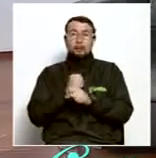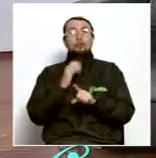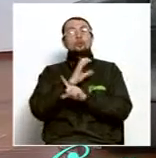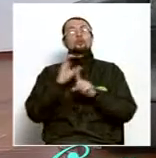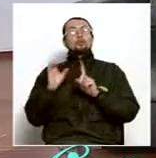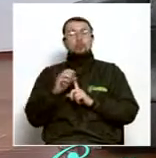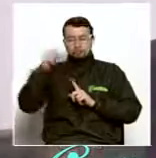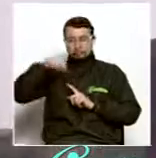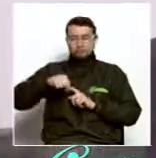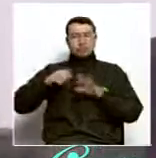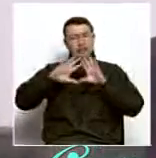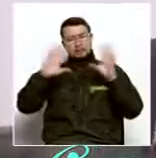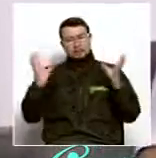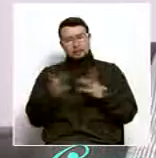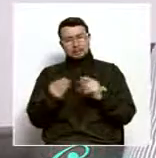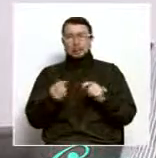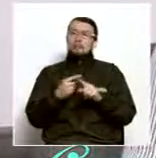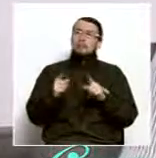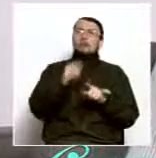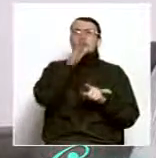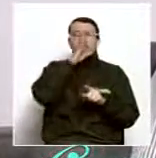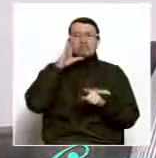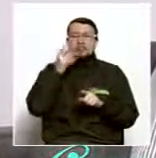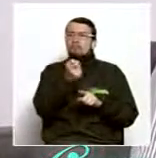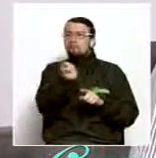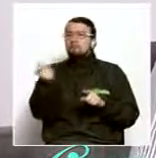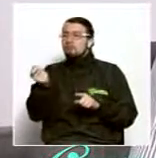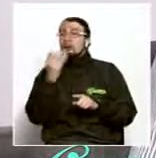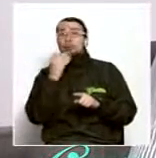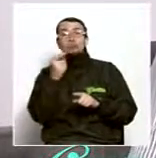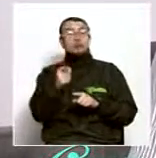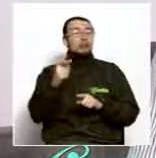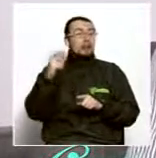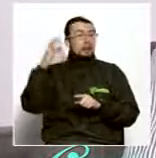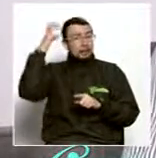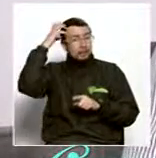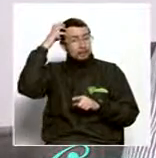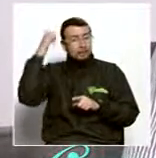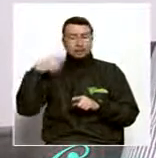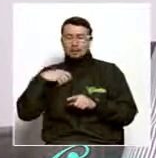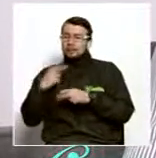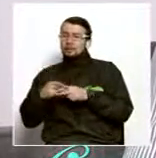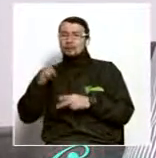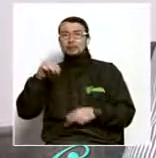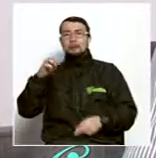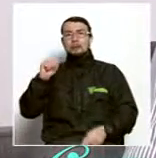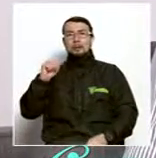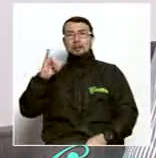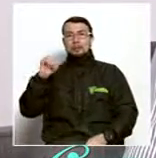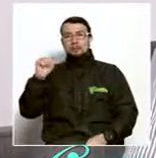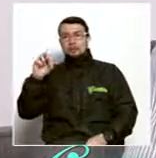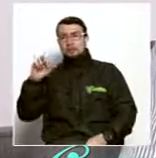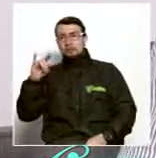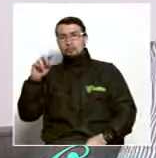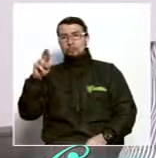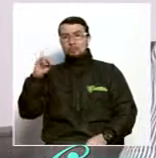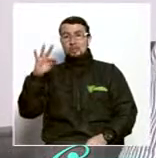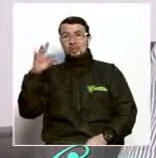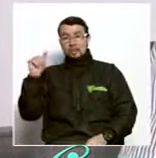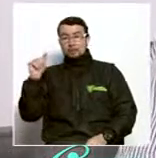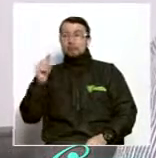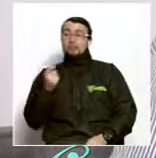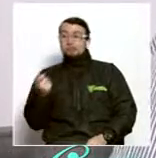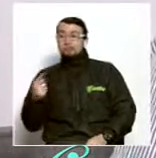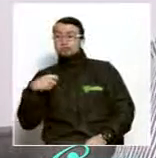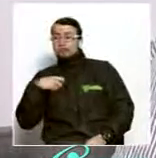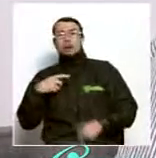que alrededor las fincas aledañas, por ejemplo en Cartago tenemos una ecoaldea que se llama Mayapurita, un lugar muy maravilloso, y nos damos cuenta que